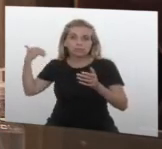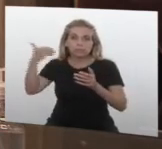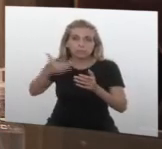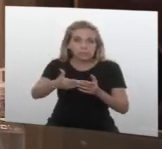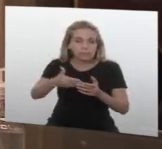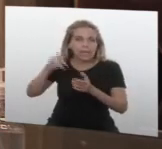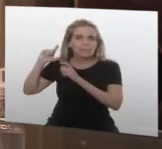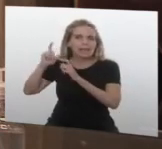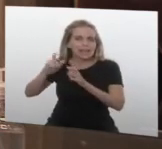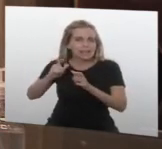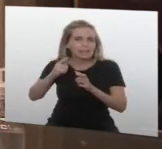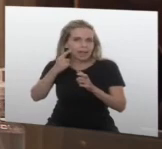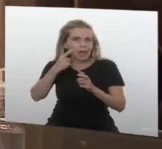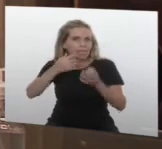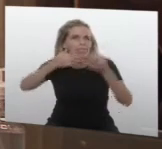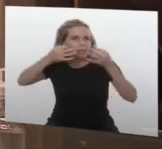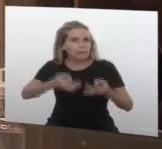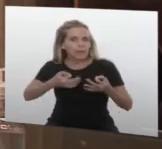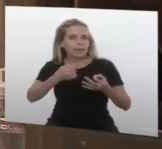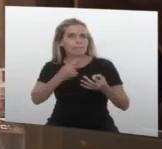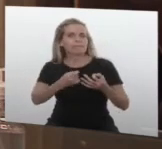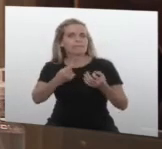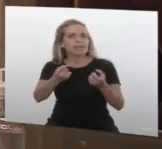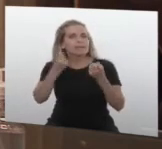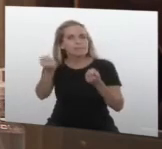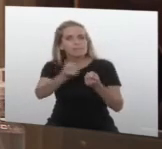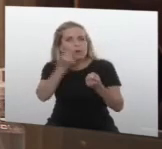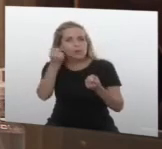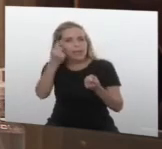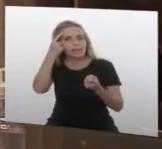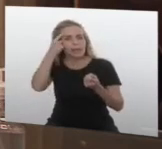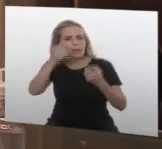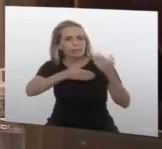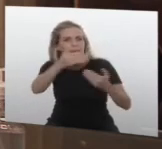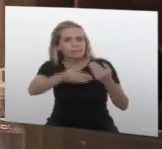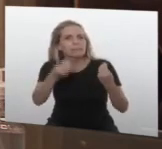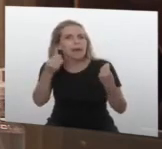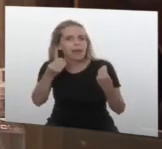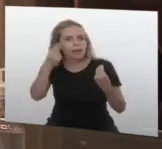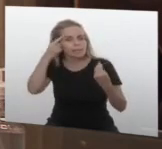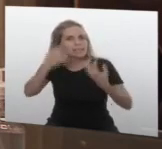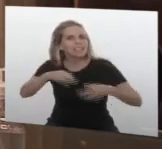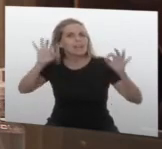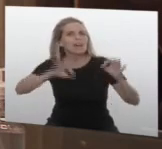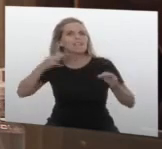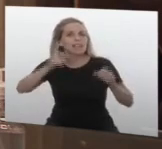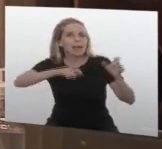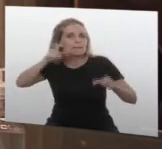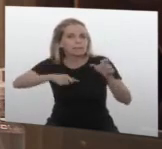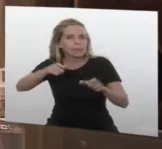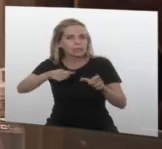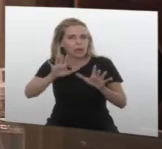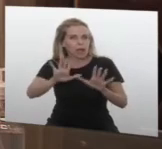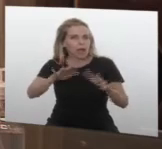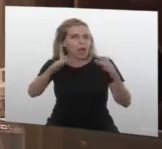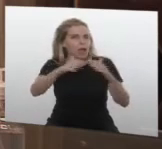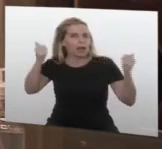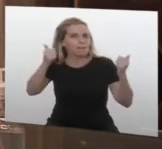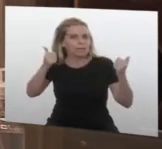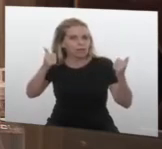restringir todo lo que tengamos que restringir. Es decir, la responsabilidad es de